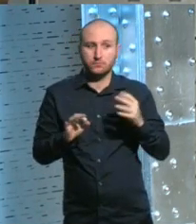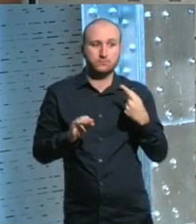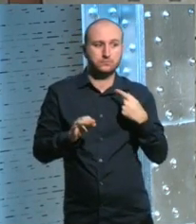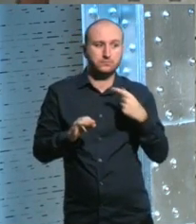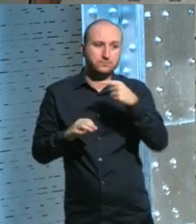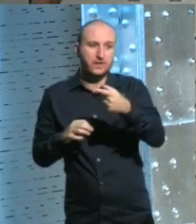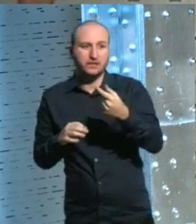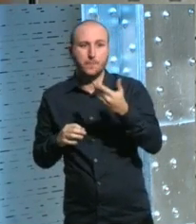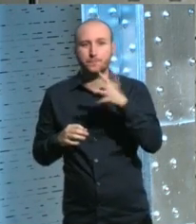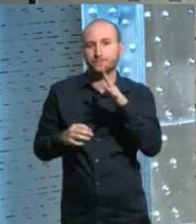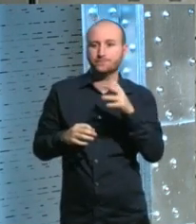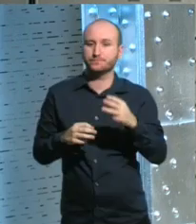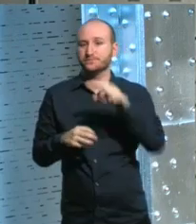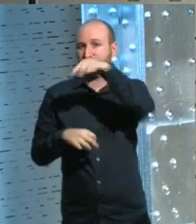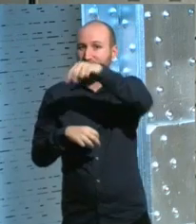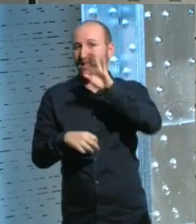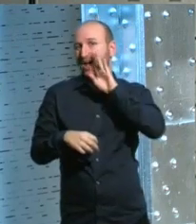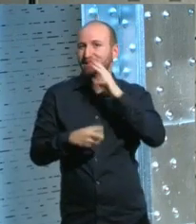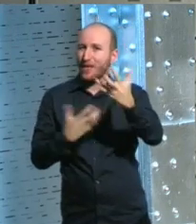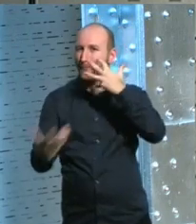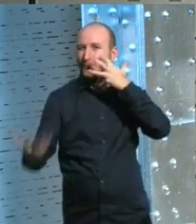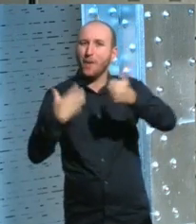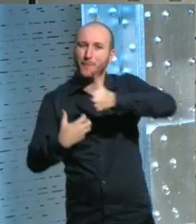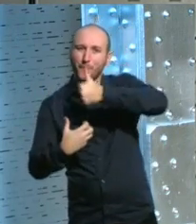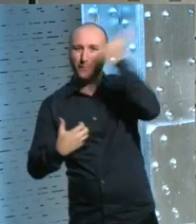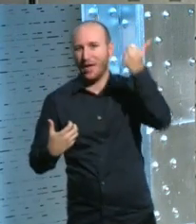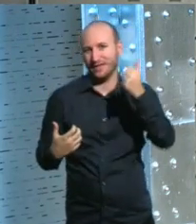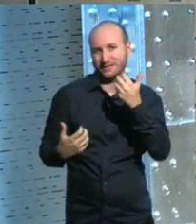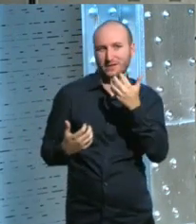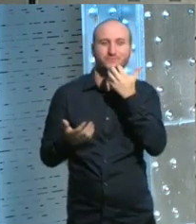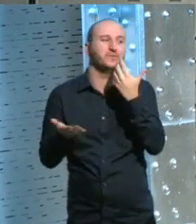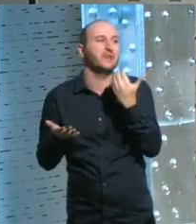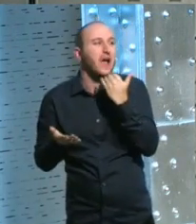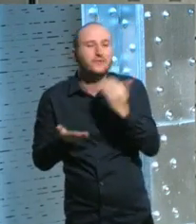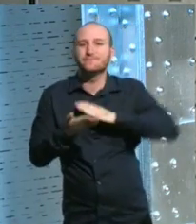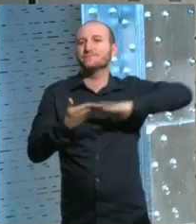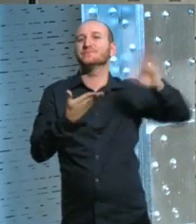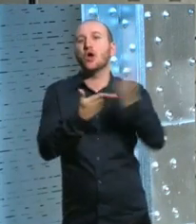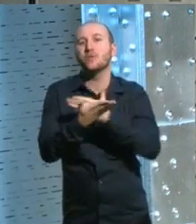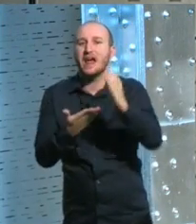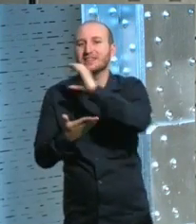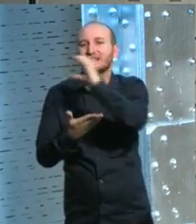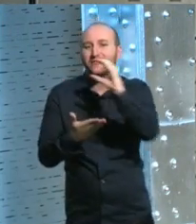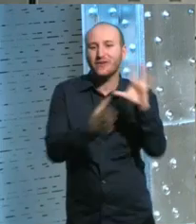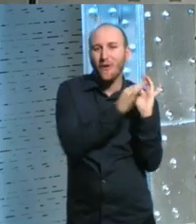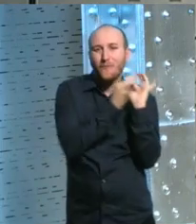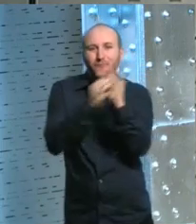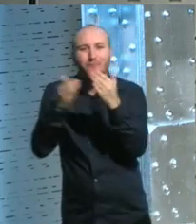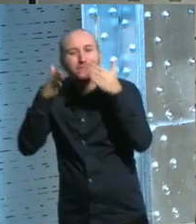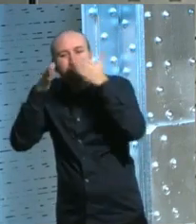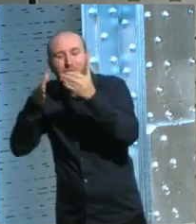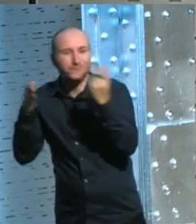esas son las que más me han impresionado y no hay una regla científica para ello, ni mucho